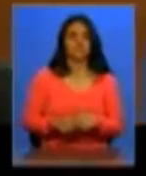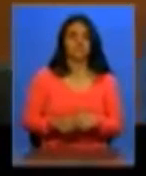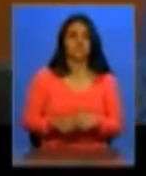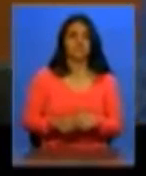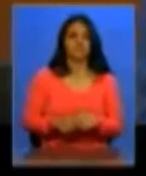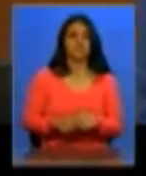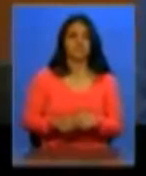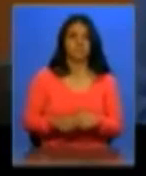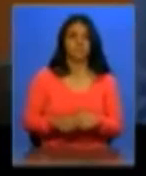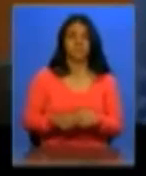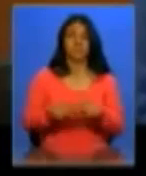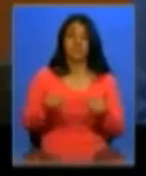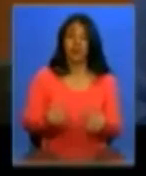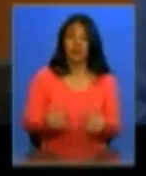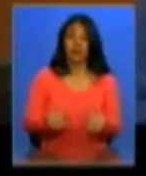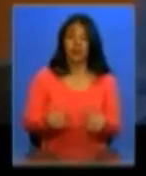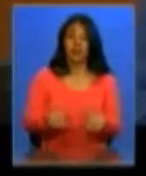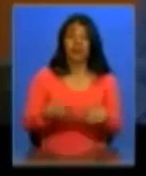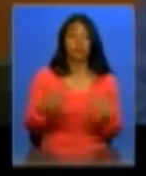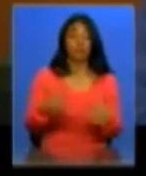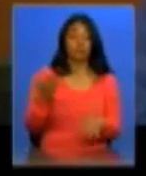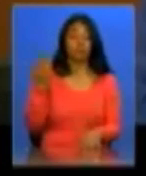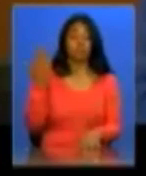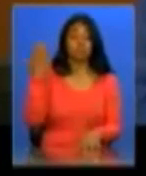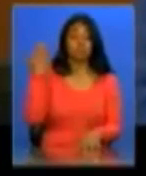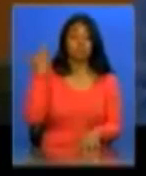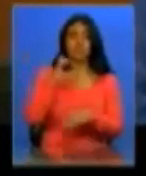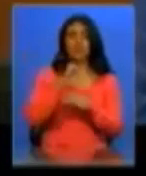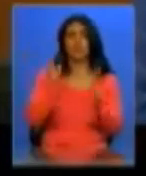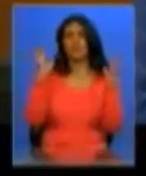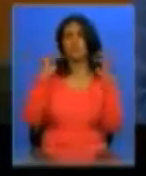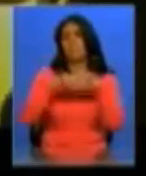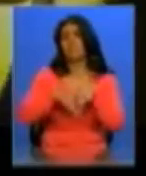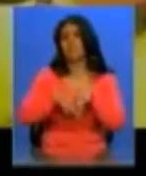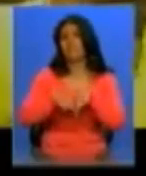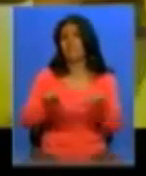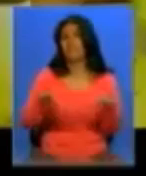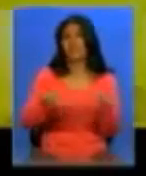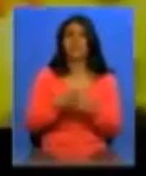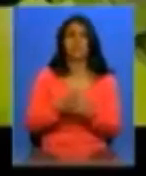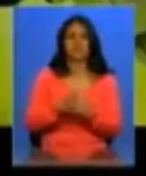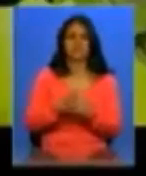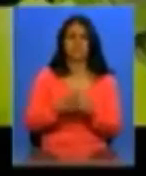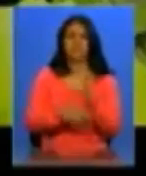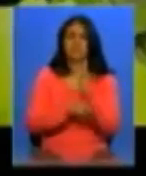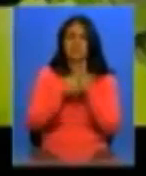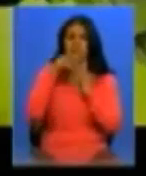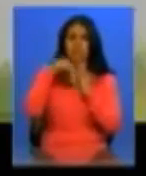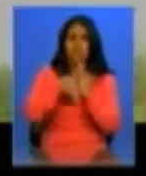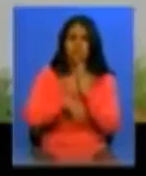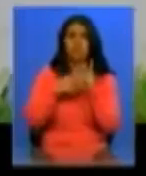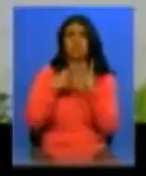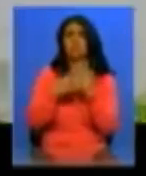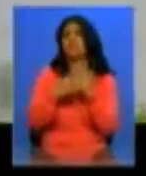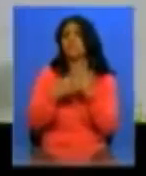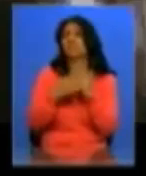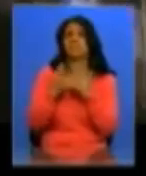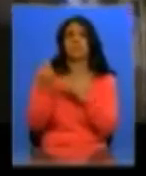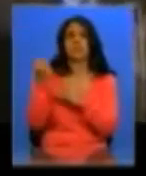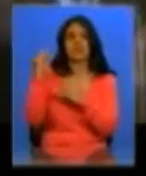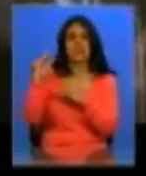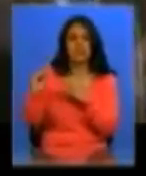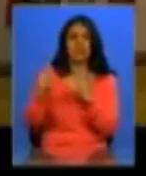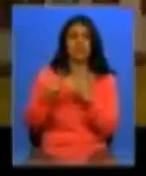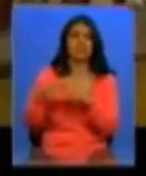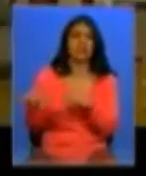parte de lo que nos ha pasado, hace pocos años el país hubiera colapsado realmente Ecuador ha mostrado capacidades que